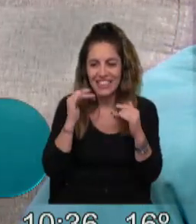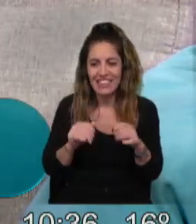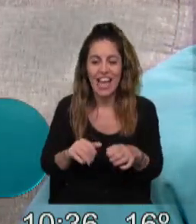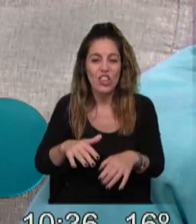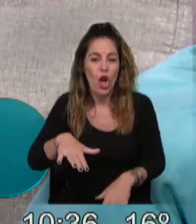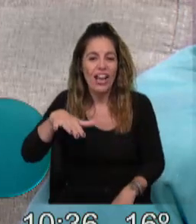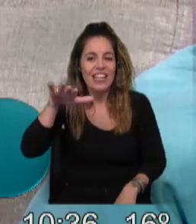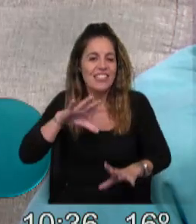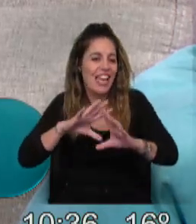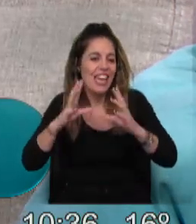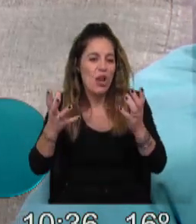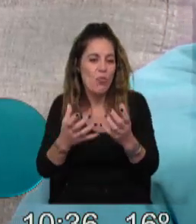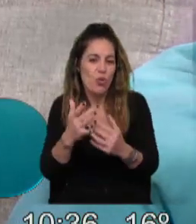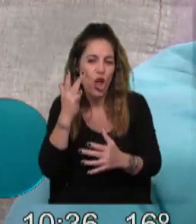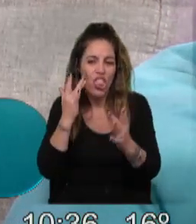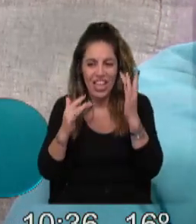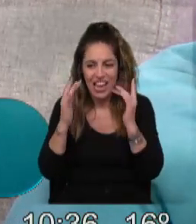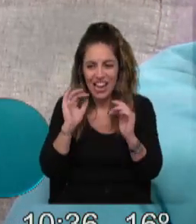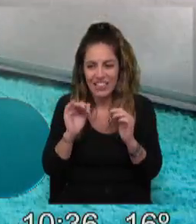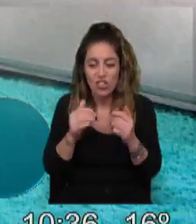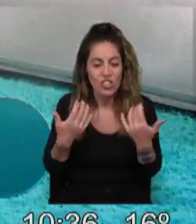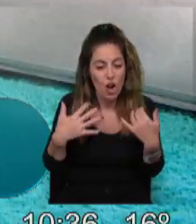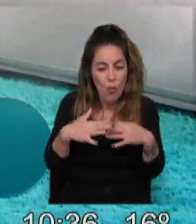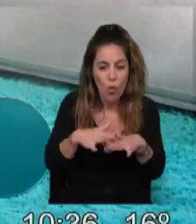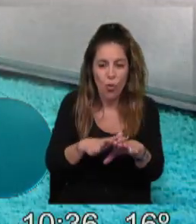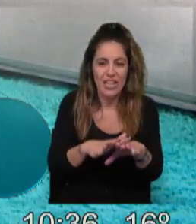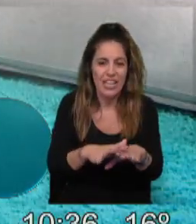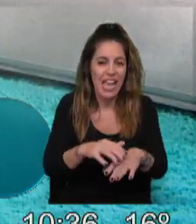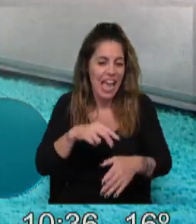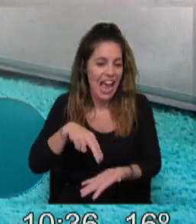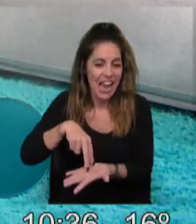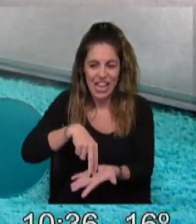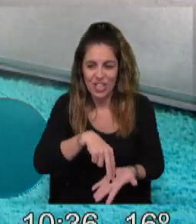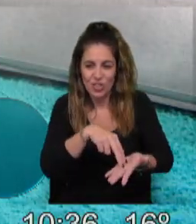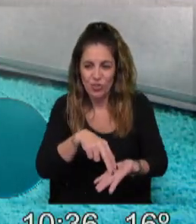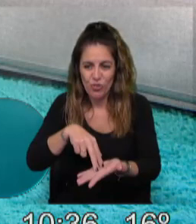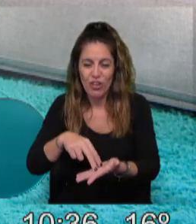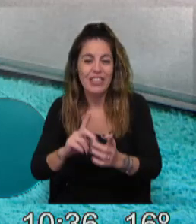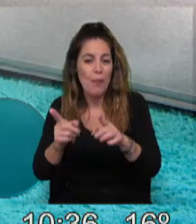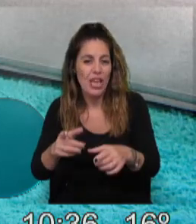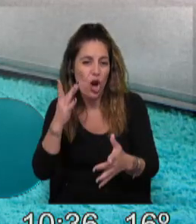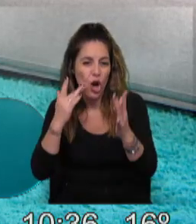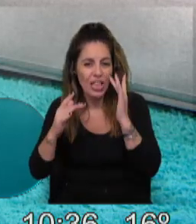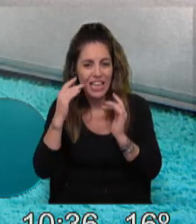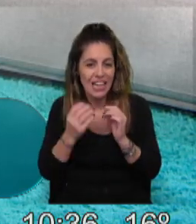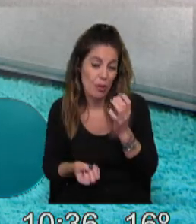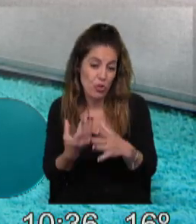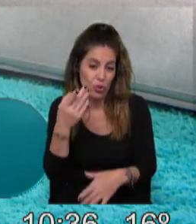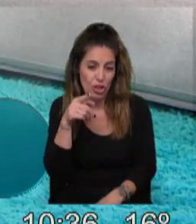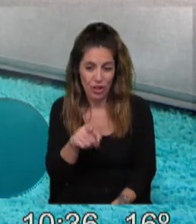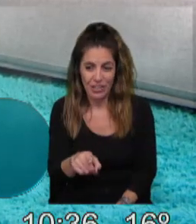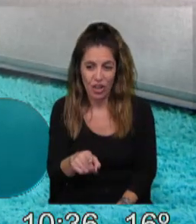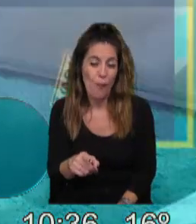era como un poquito compaginar lo que era el surfing, que es mi pasión, con lo que es el arte. Y ahí empezó toda la parte creativa de surgir todo esto. Tiene un